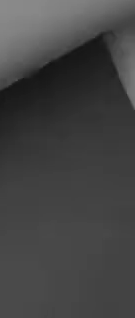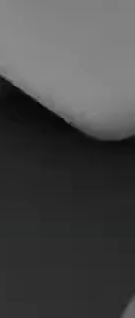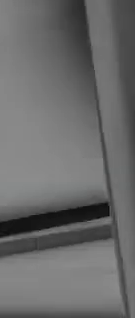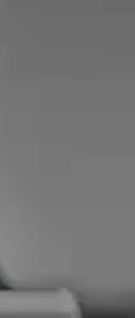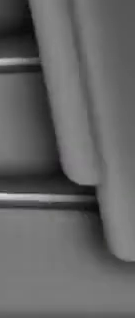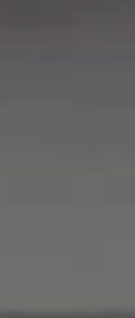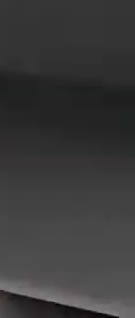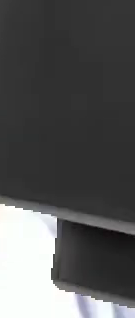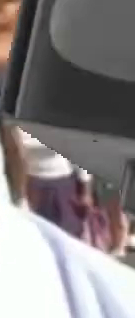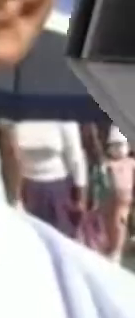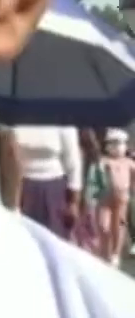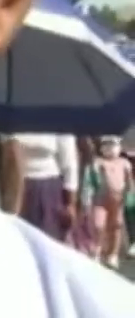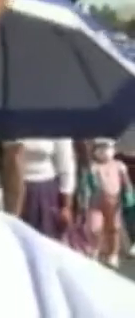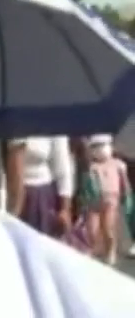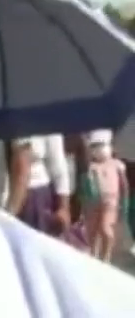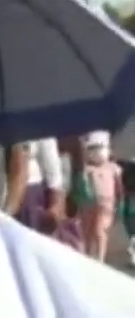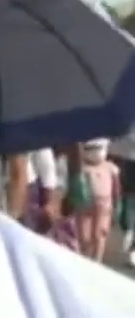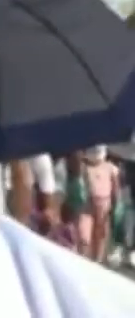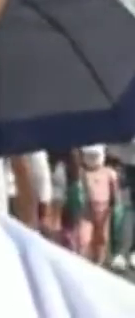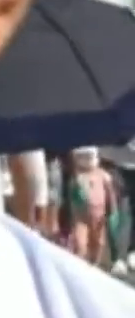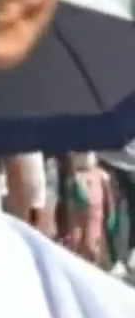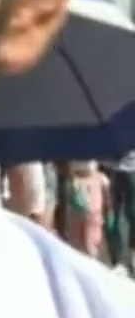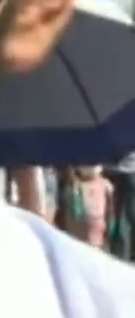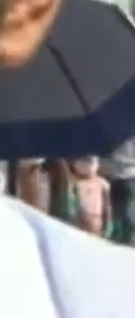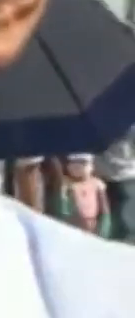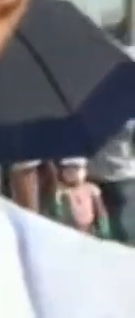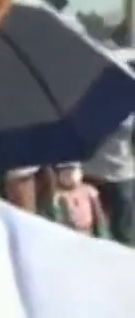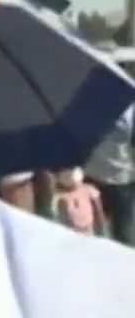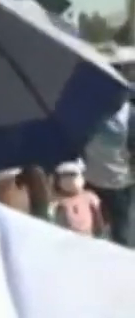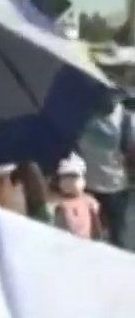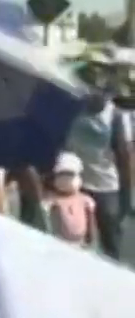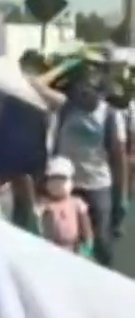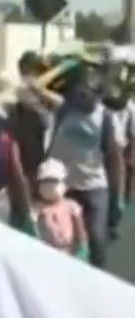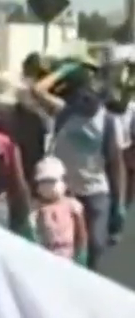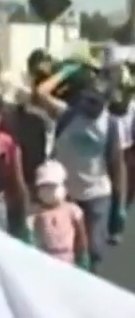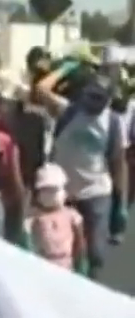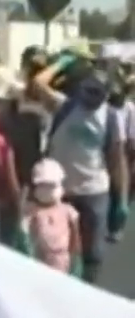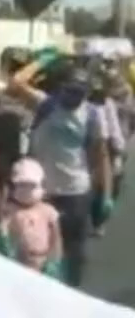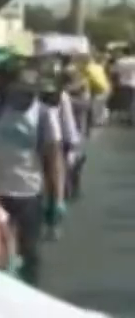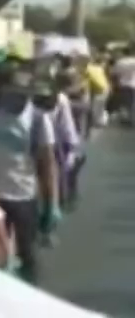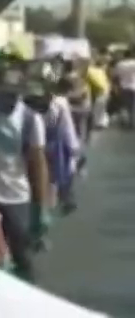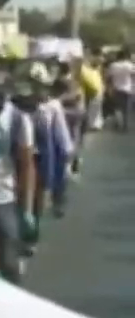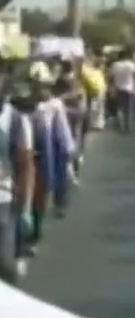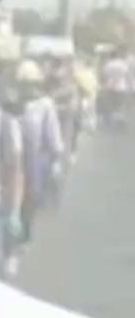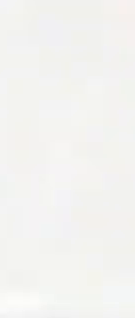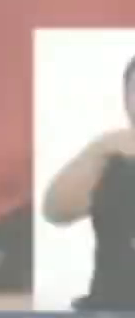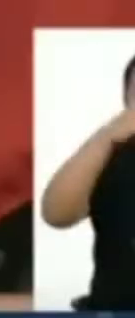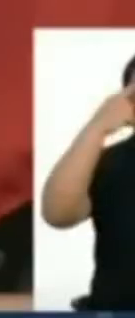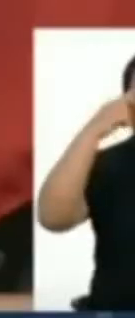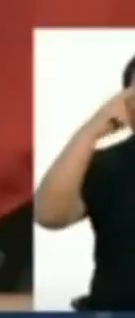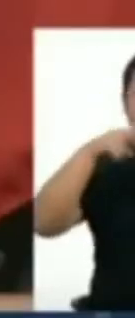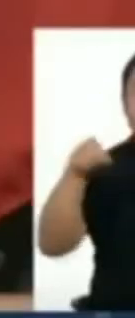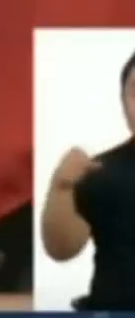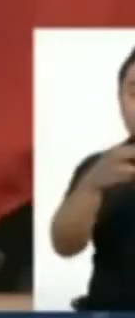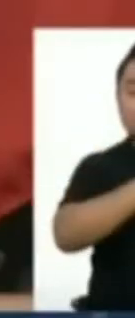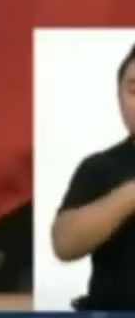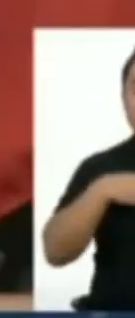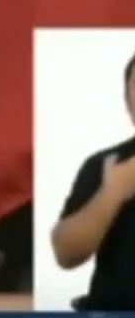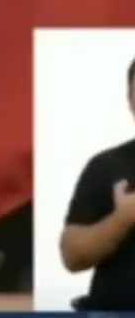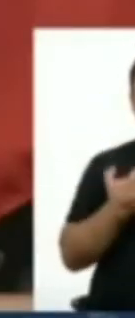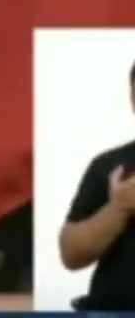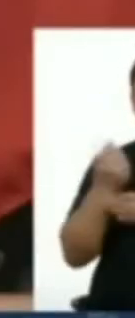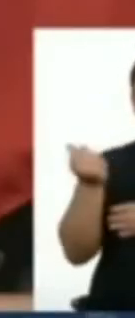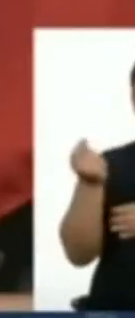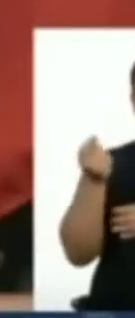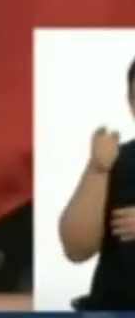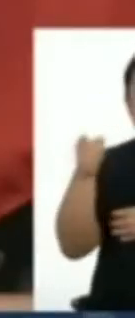están caminando desde las 4 de la mañana, están de hambre, no han desayunado, no tienen para almorzar. La ministra de Economía me